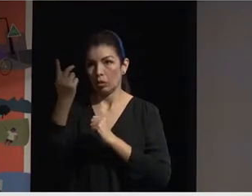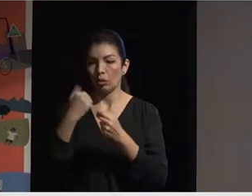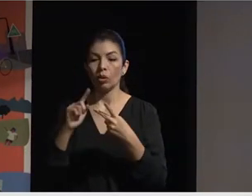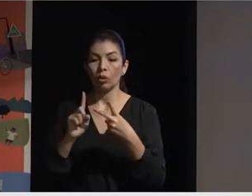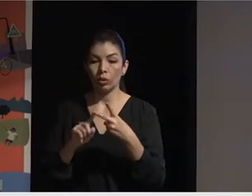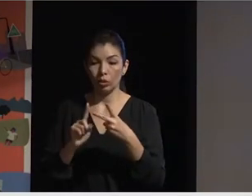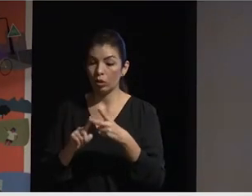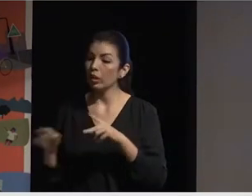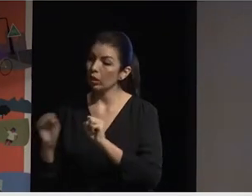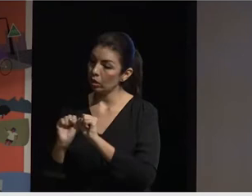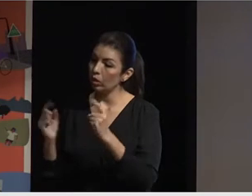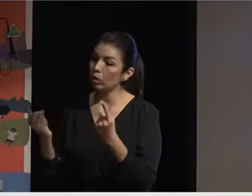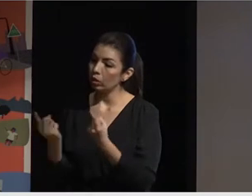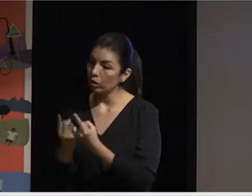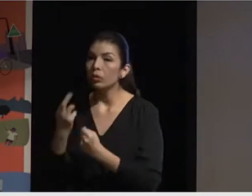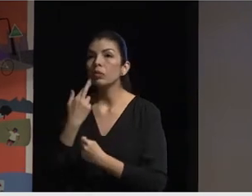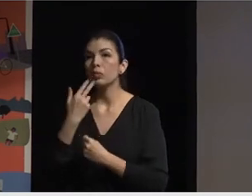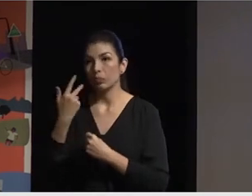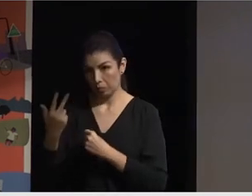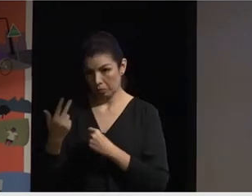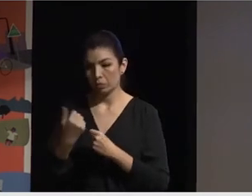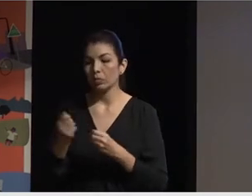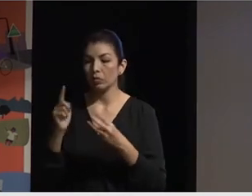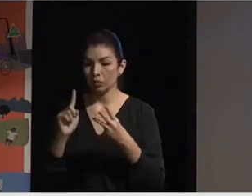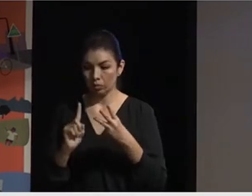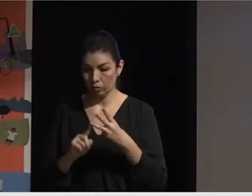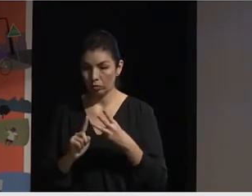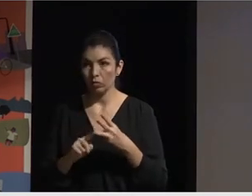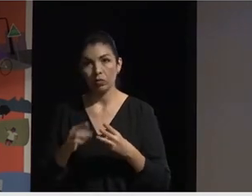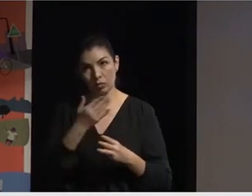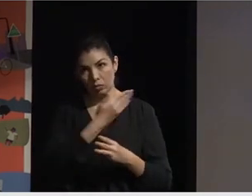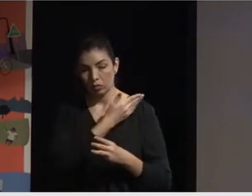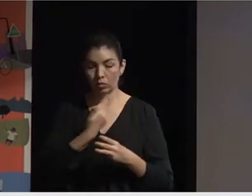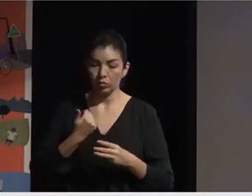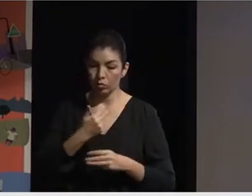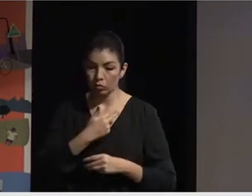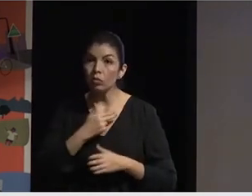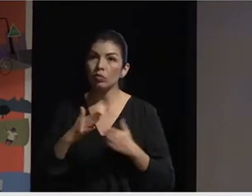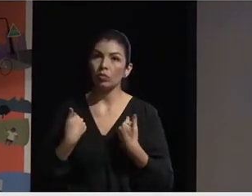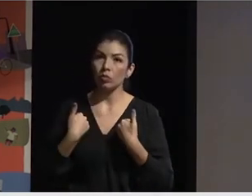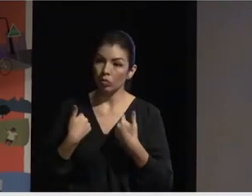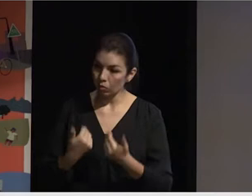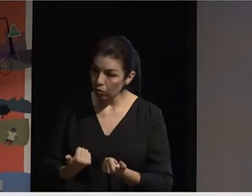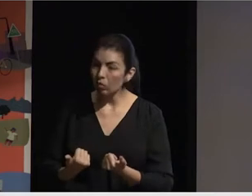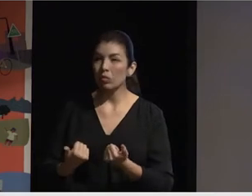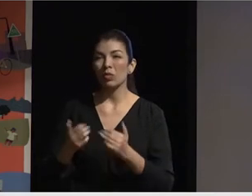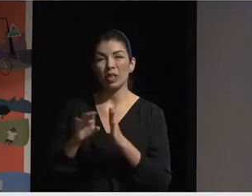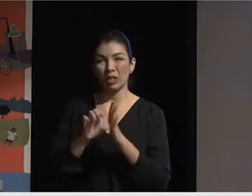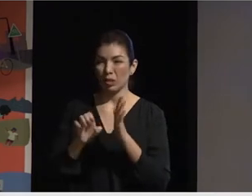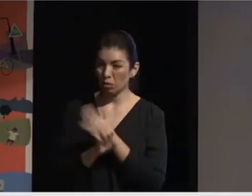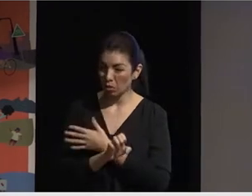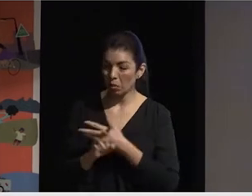tres focos que tenemos nosotros como organización y entendemos sobre todo que los asentamientos hoy en día representan una problemática